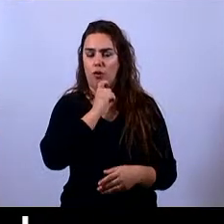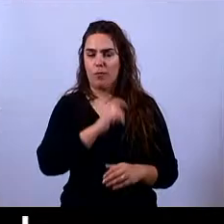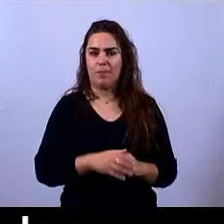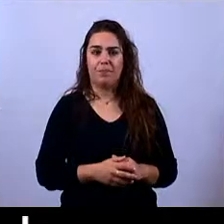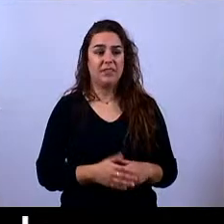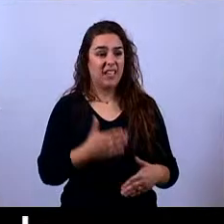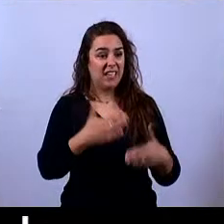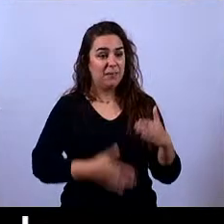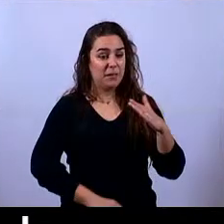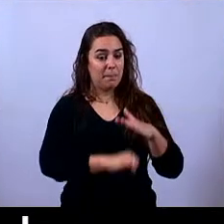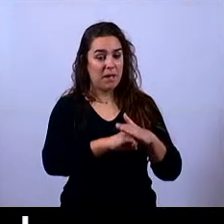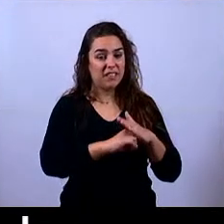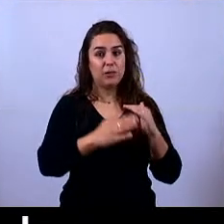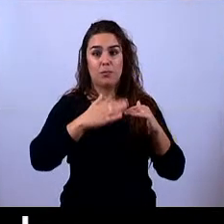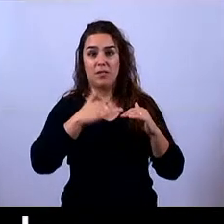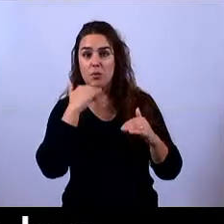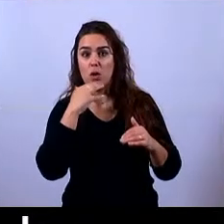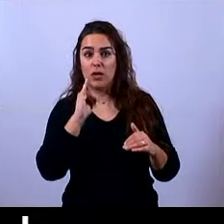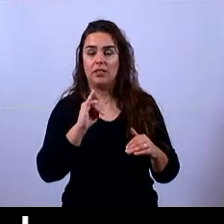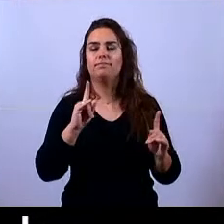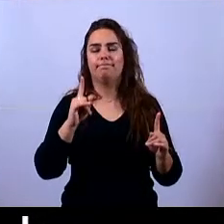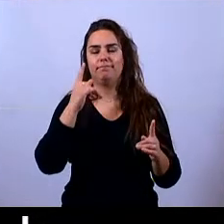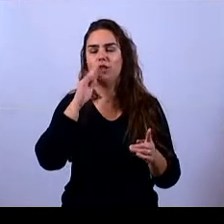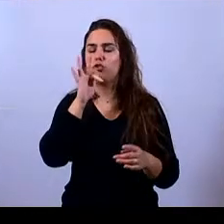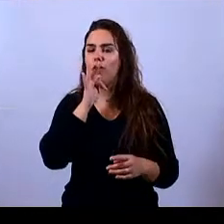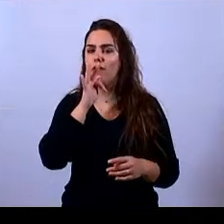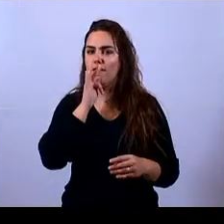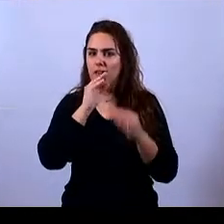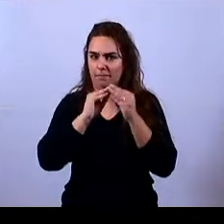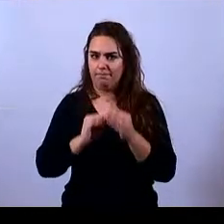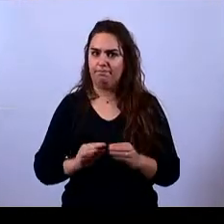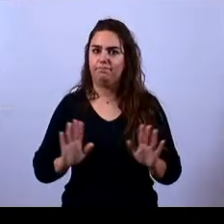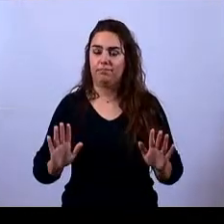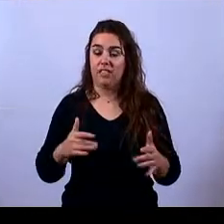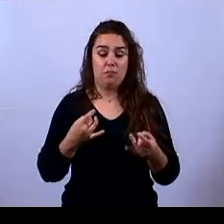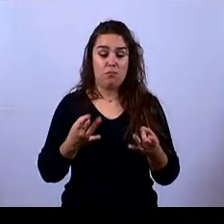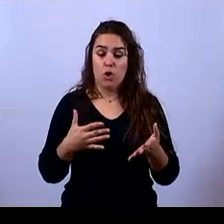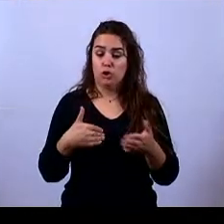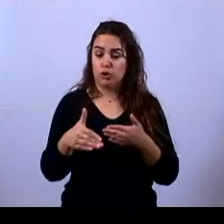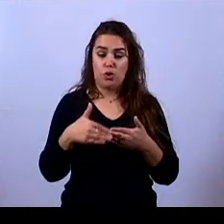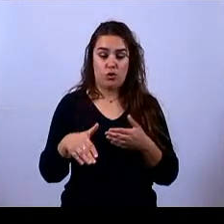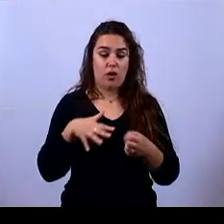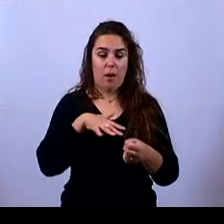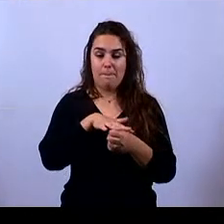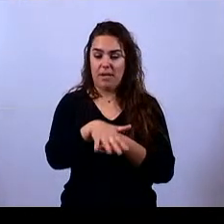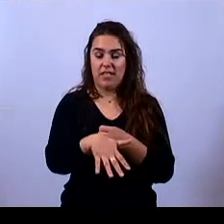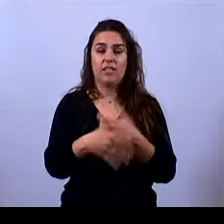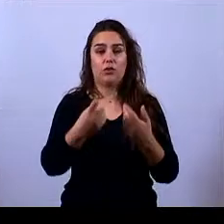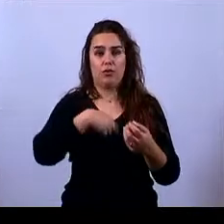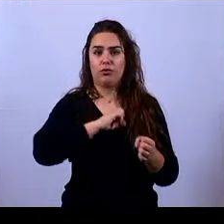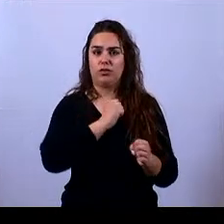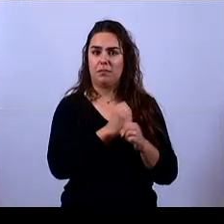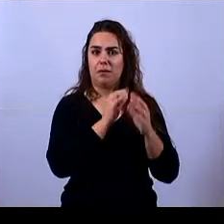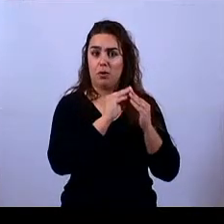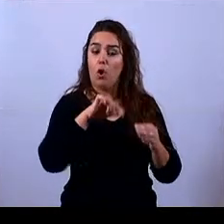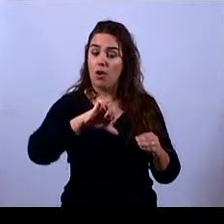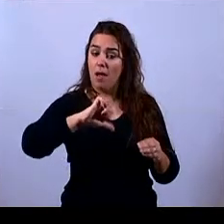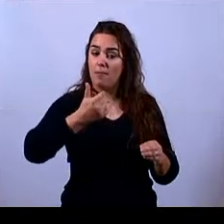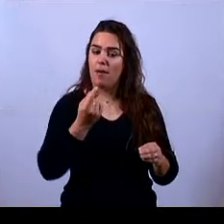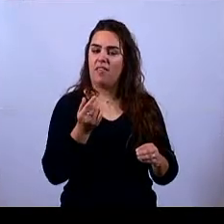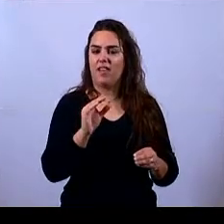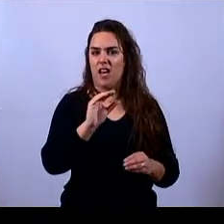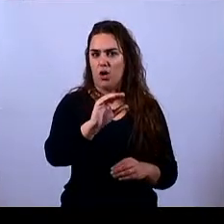límite máximo o mínimo por municipio? Aún está por desarrollar el decreto, que va a ser inminente luego su aplicación y que estamos trabajando en él. Hoy hemos aprobado la